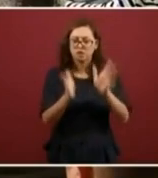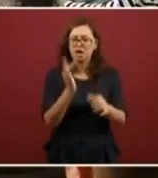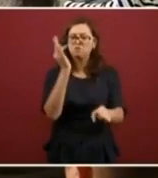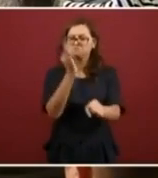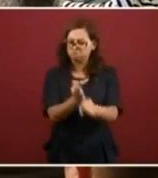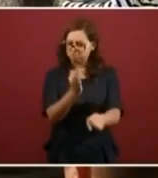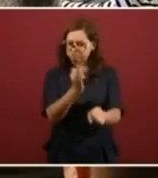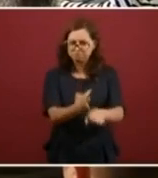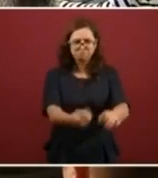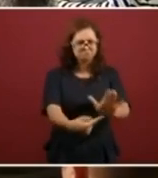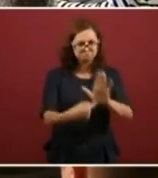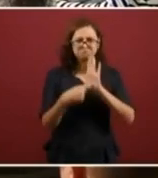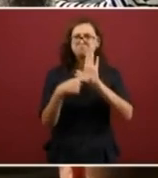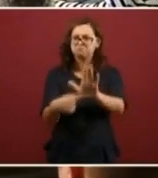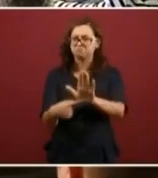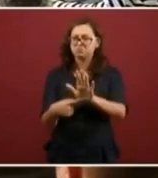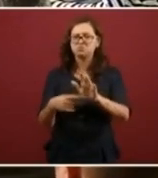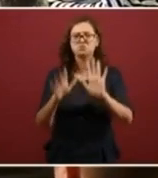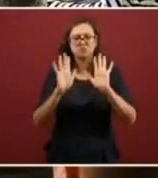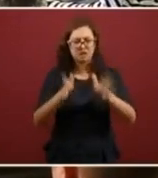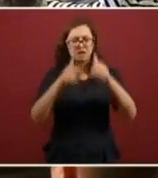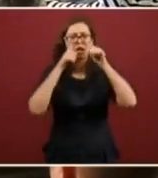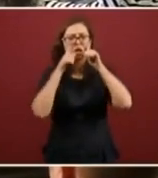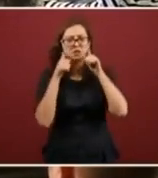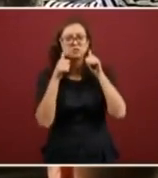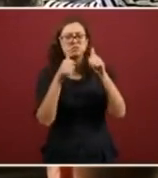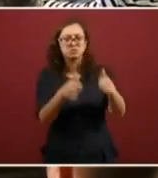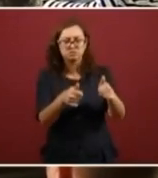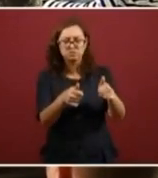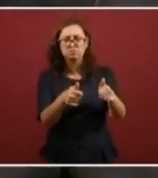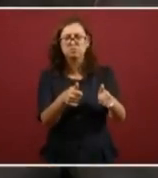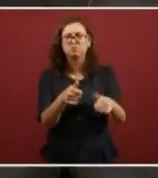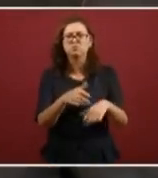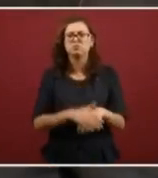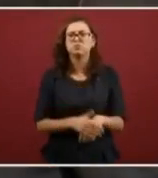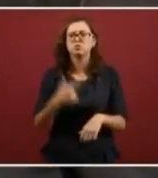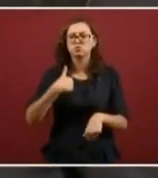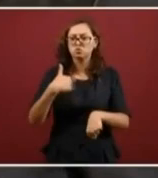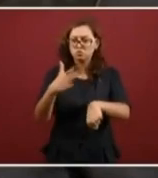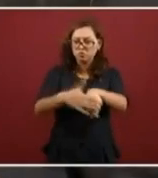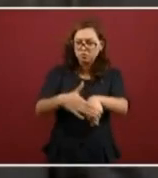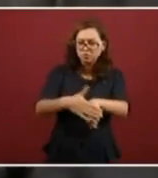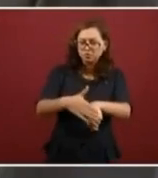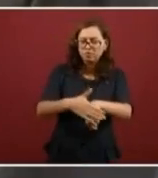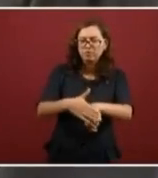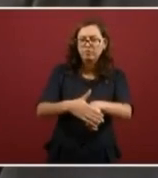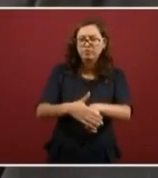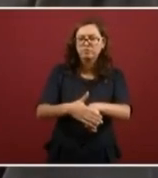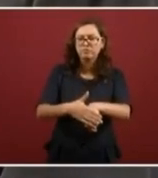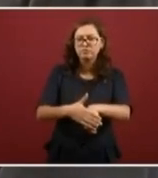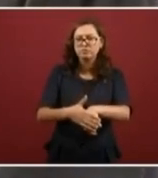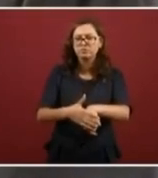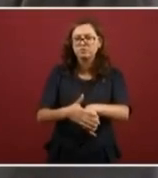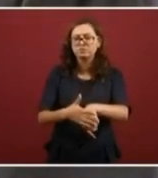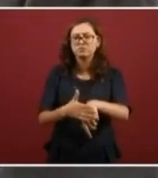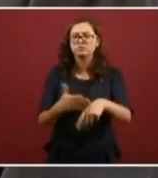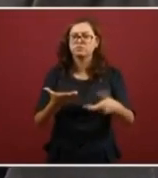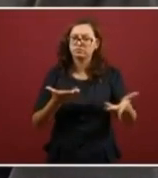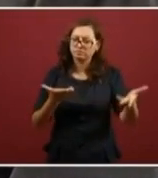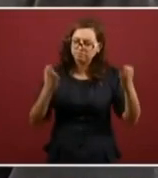ya se escuchó, y yo les convoco pues a la